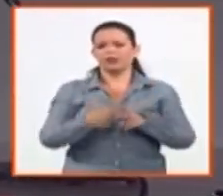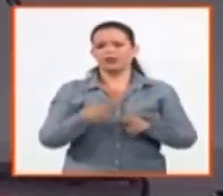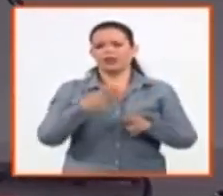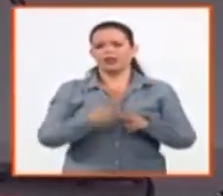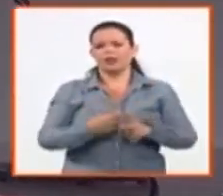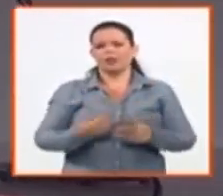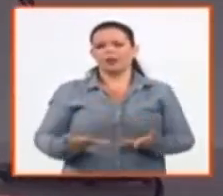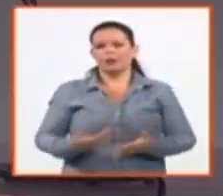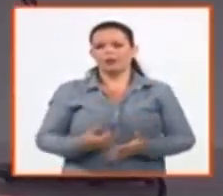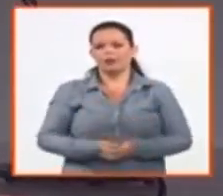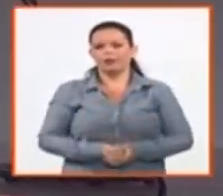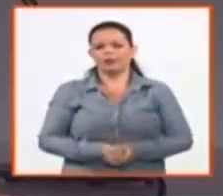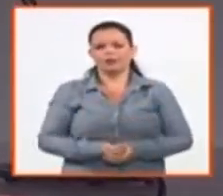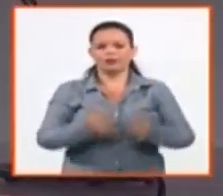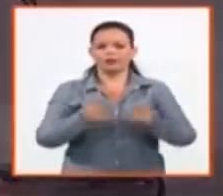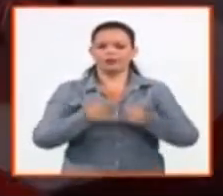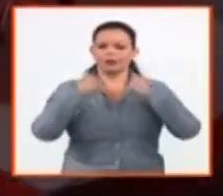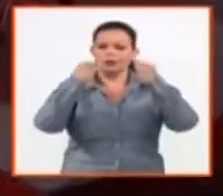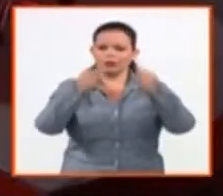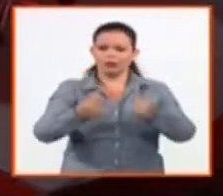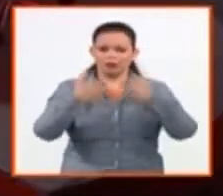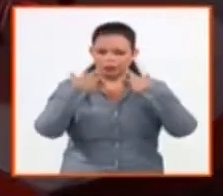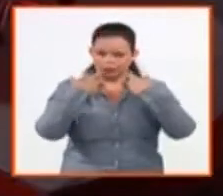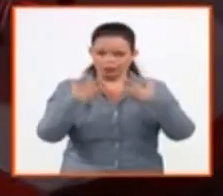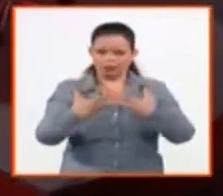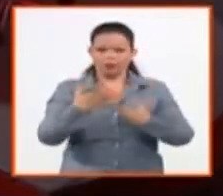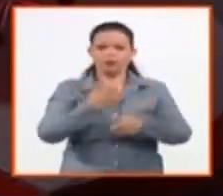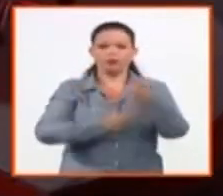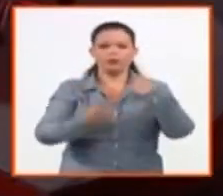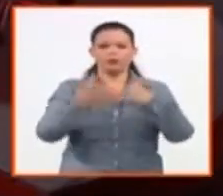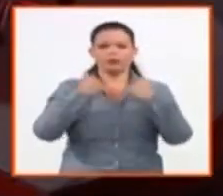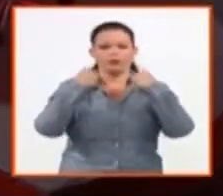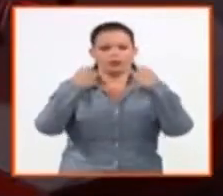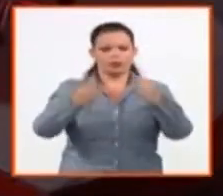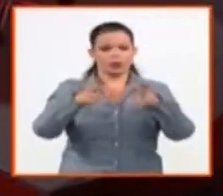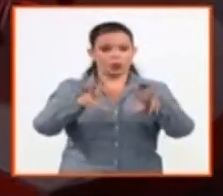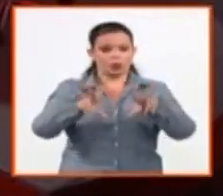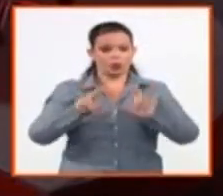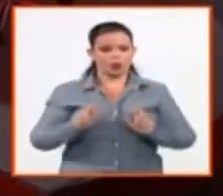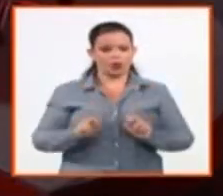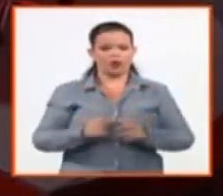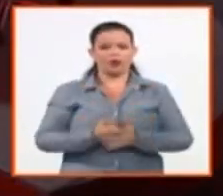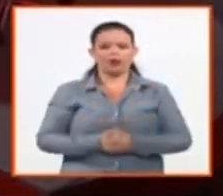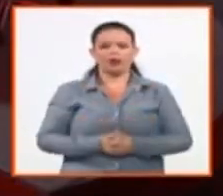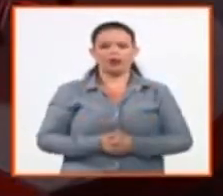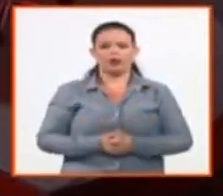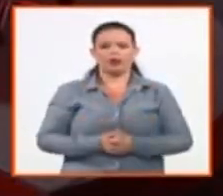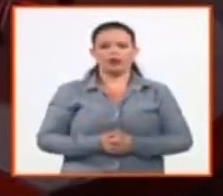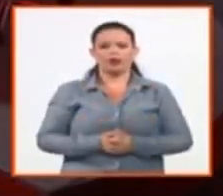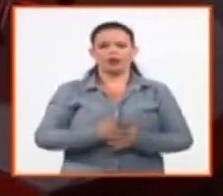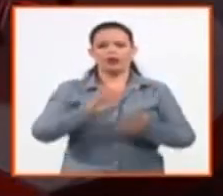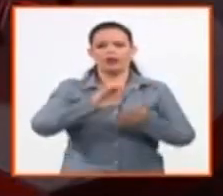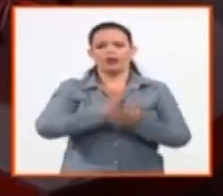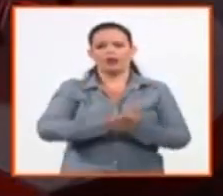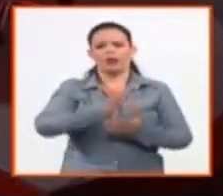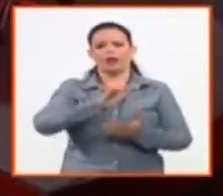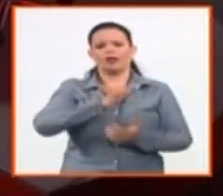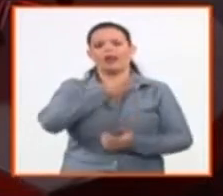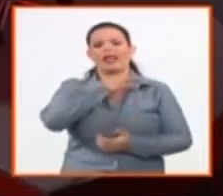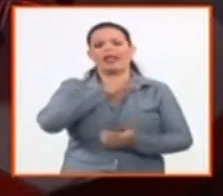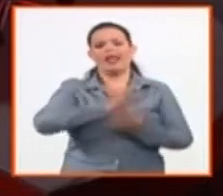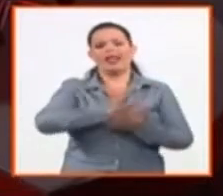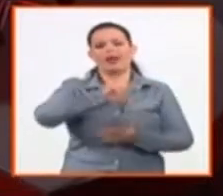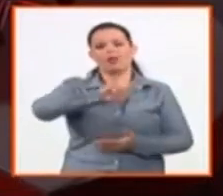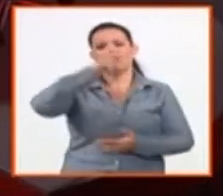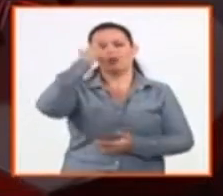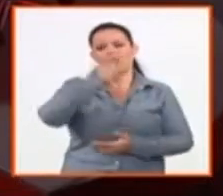es un detalle novedoso. De hecho, habíamos puesto un material en el que el ministro de defensa se llama el Mulá Jacob.